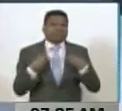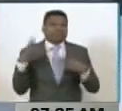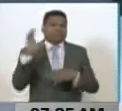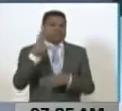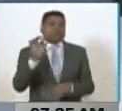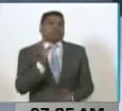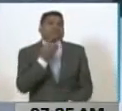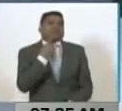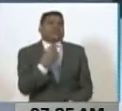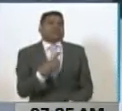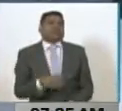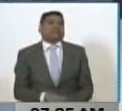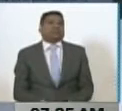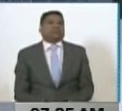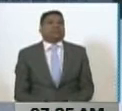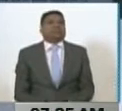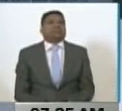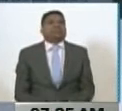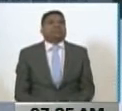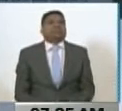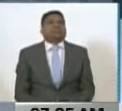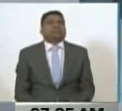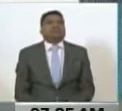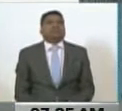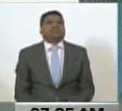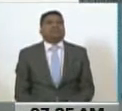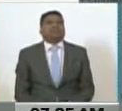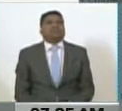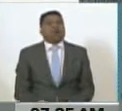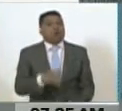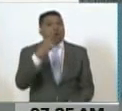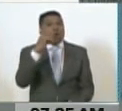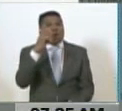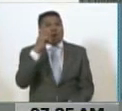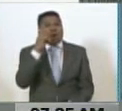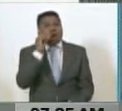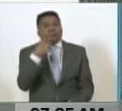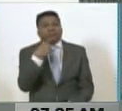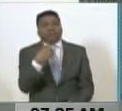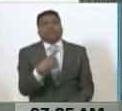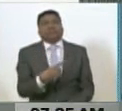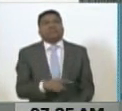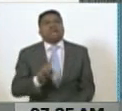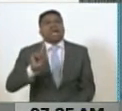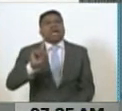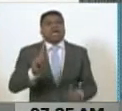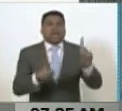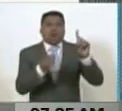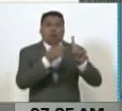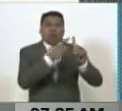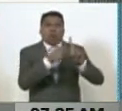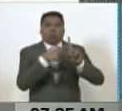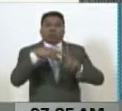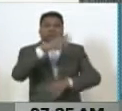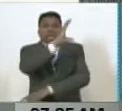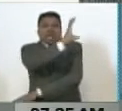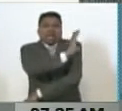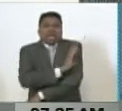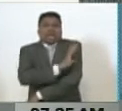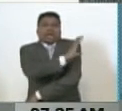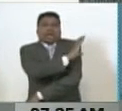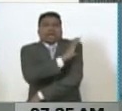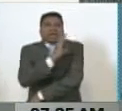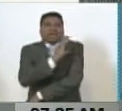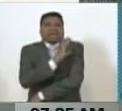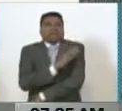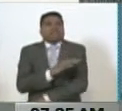lo siguiente, Maywalida, nos escribe Henry, arroba Henry A. Carrero, dice, la única clínica veterinaria de la Misión Nevado